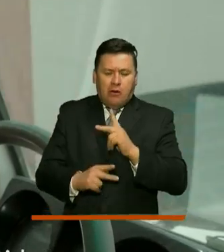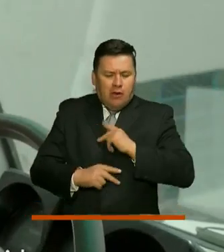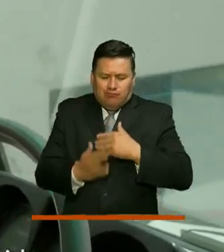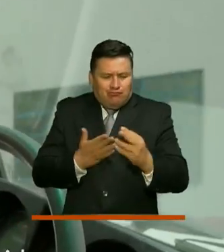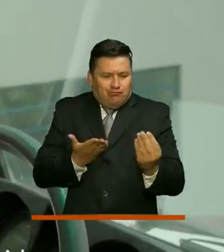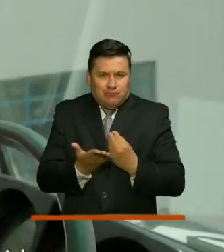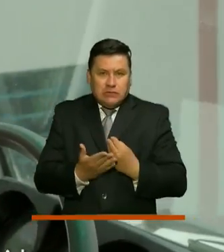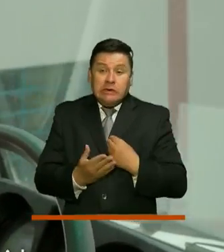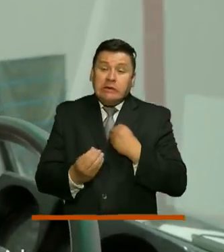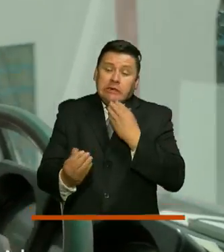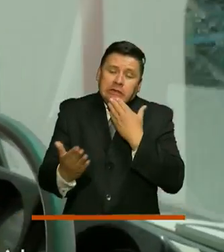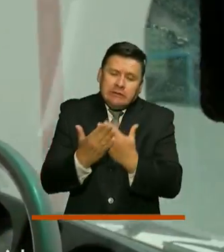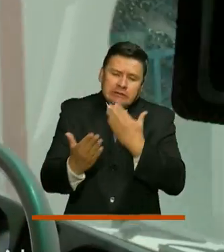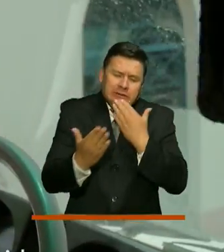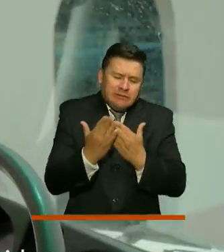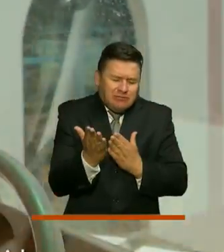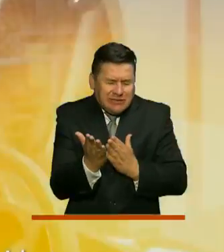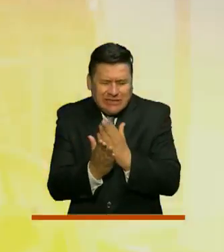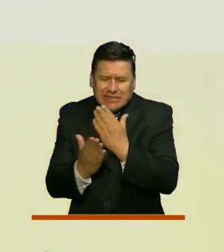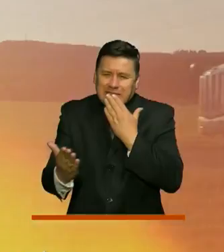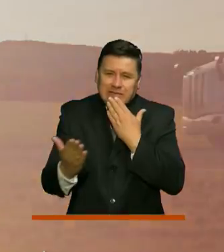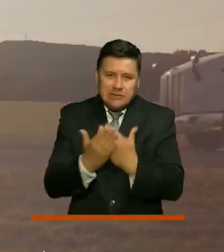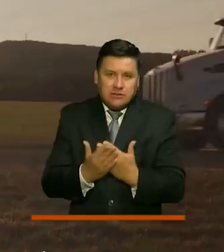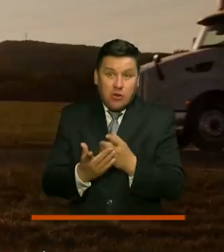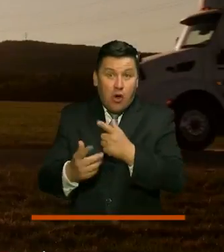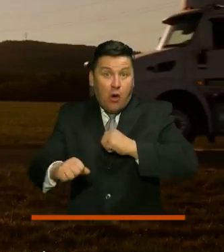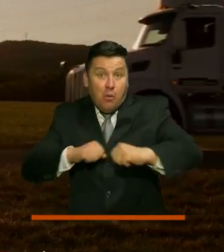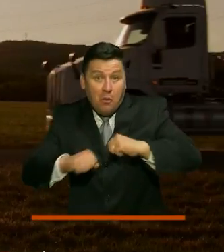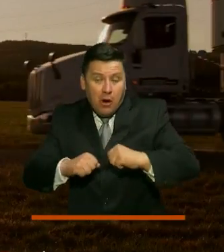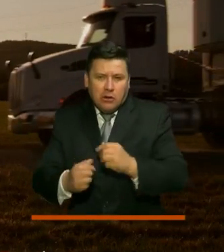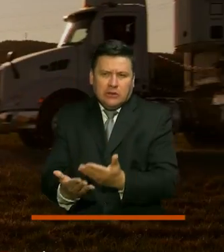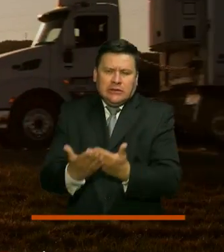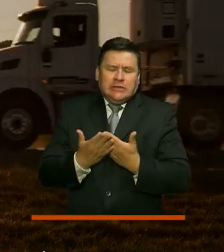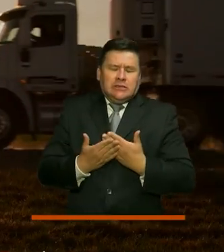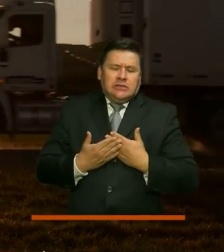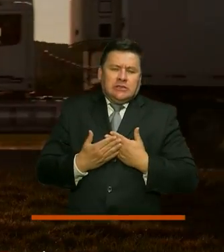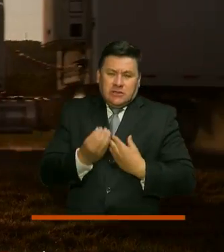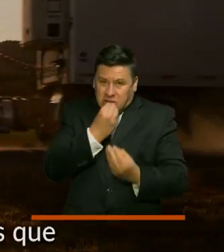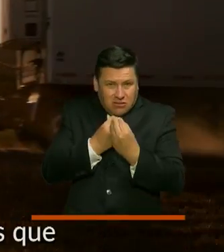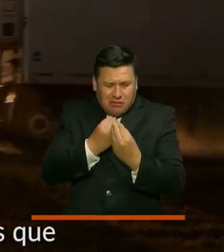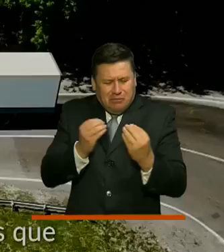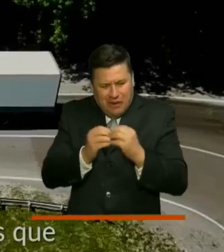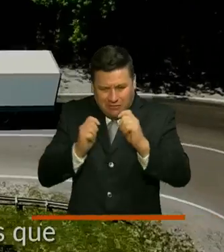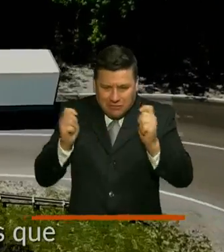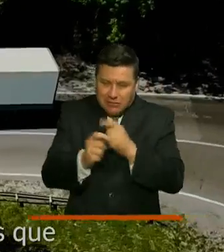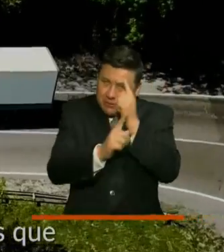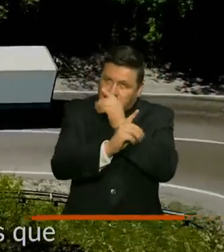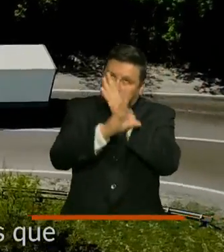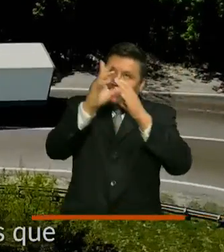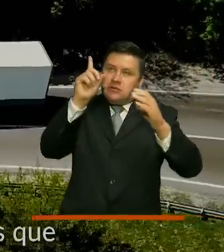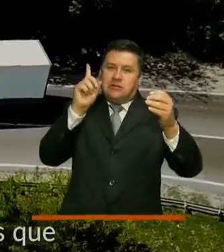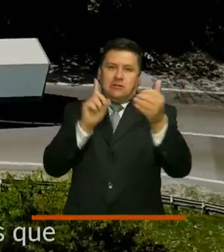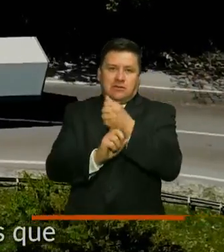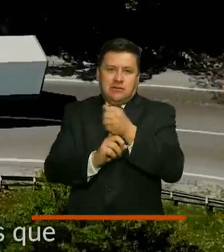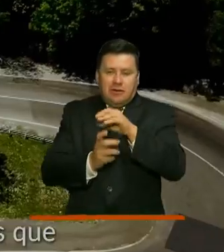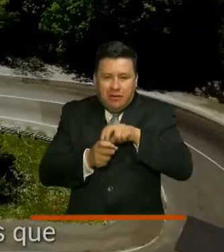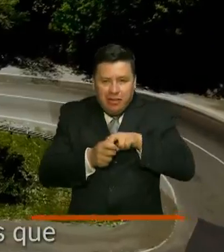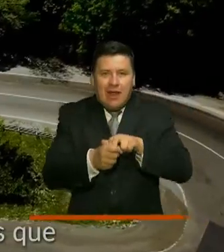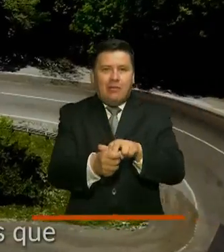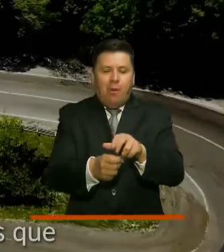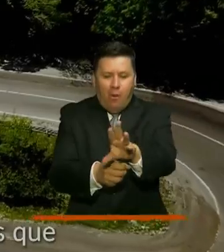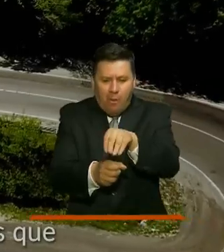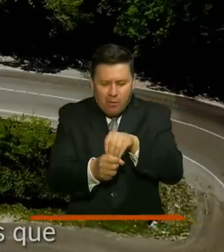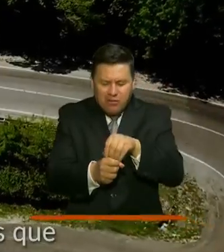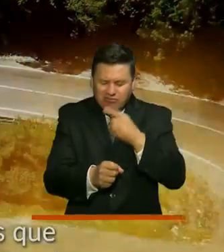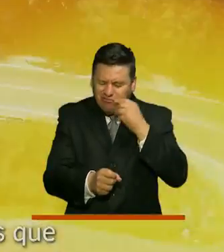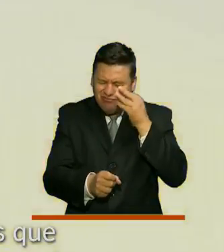viaje. Estaremos el sueño de muchos, el calvario de otros. La realidad es que el cruce hoy de migrantes sigue siendo un gran